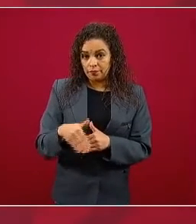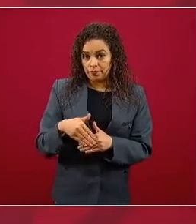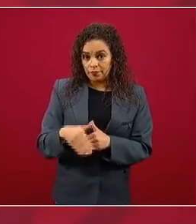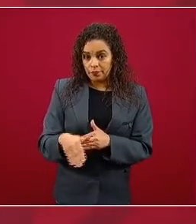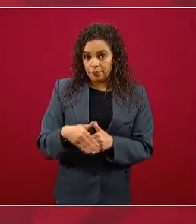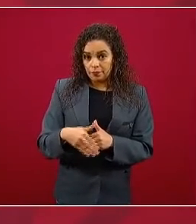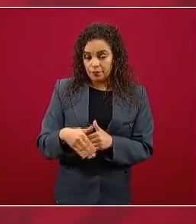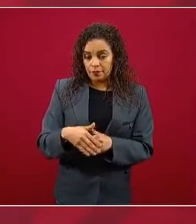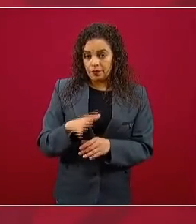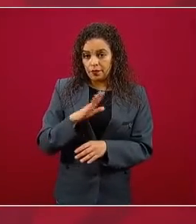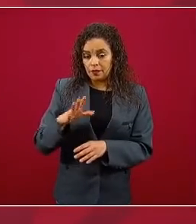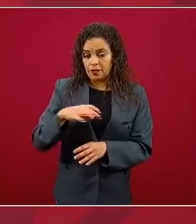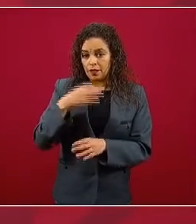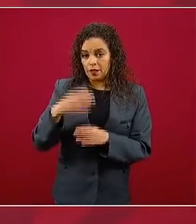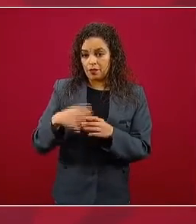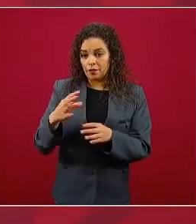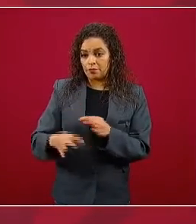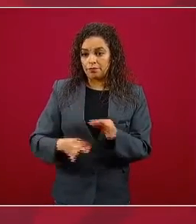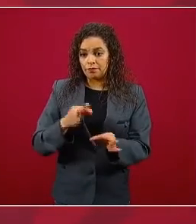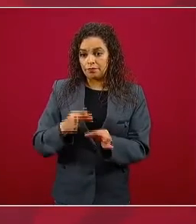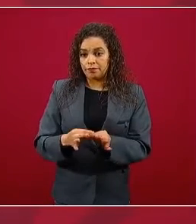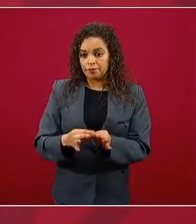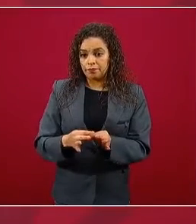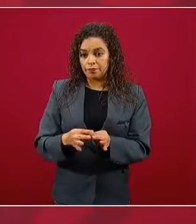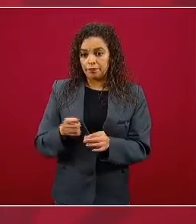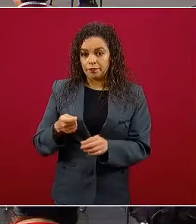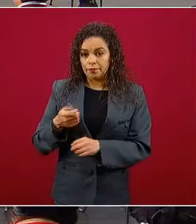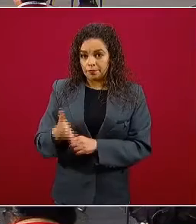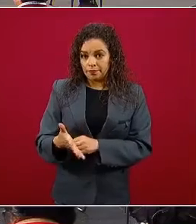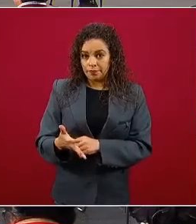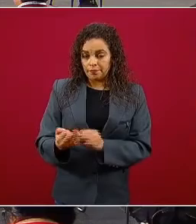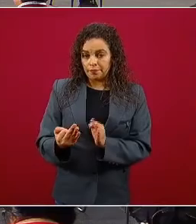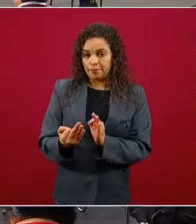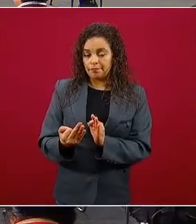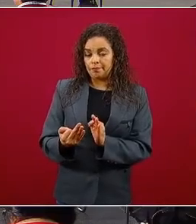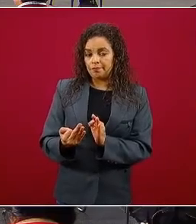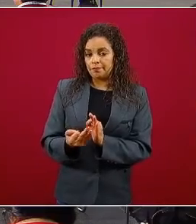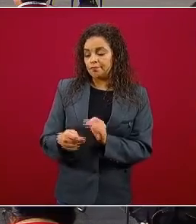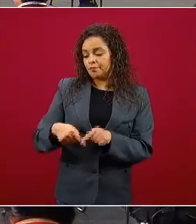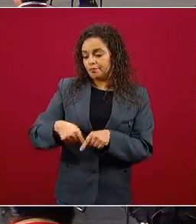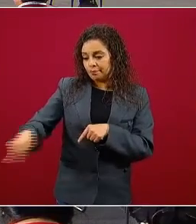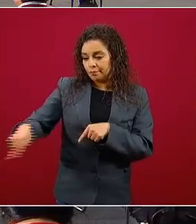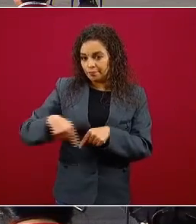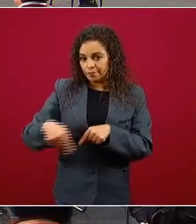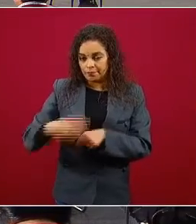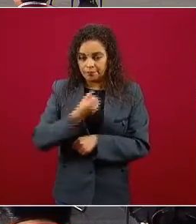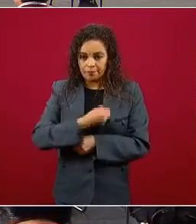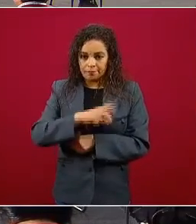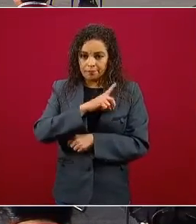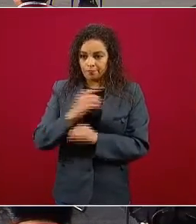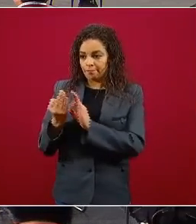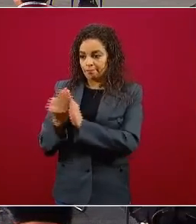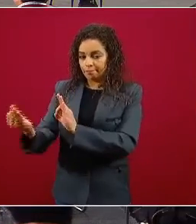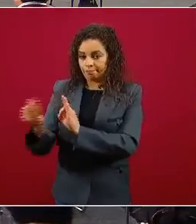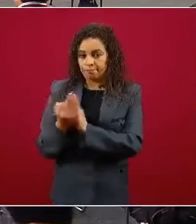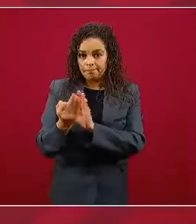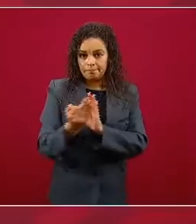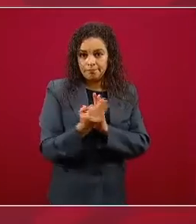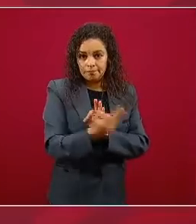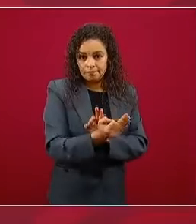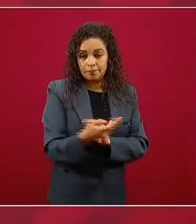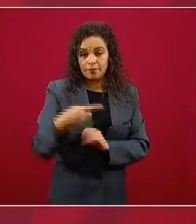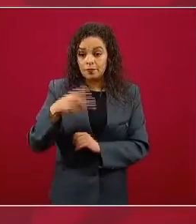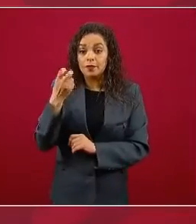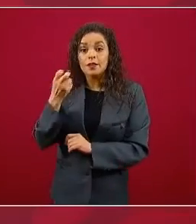lo que se ha denominado sana distancia, pero eso no significa que